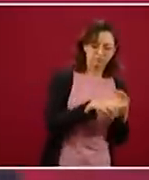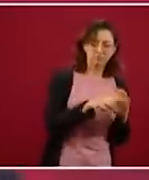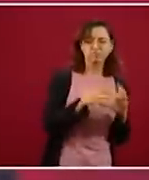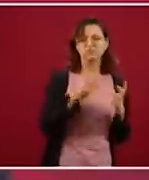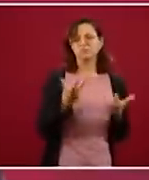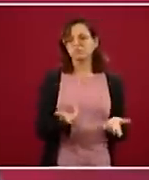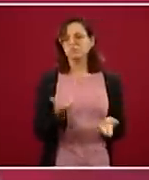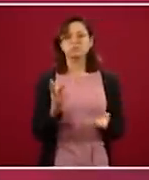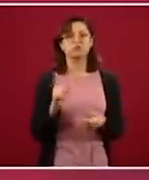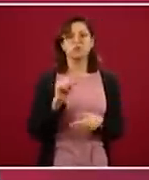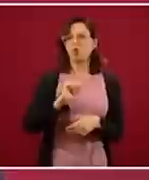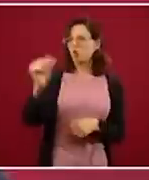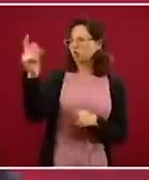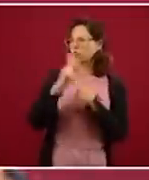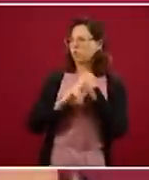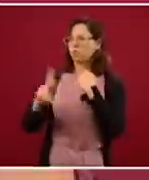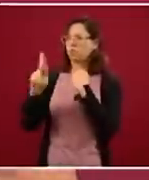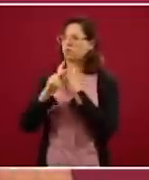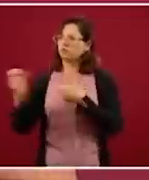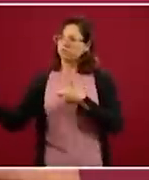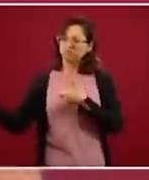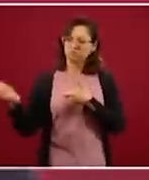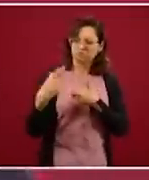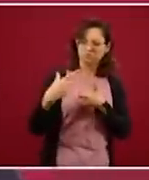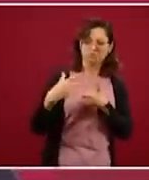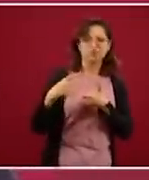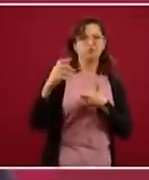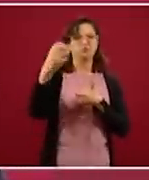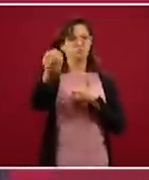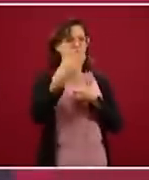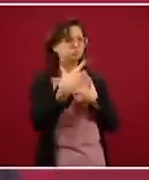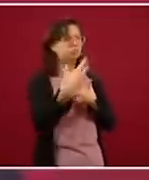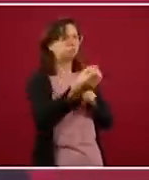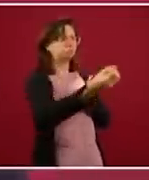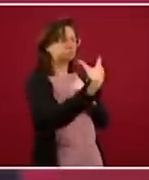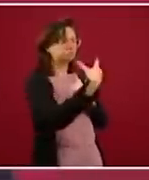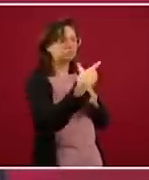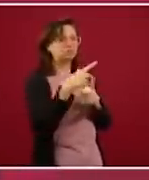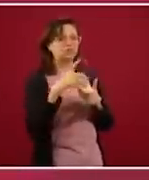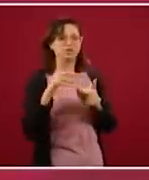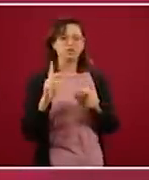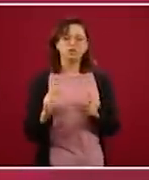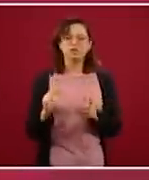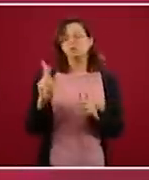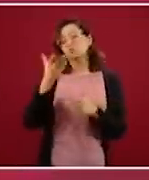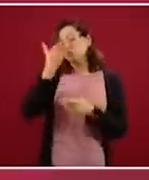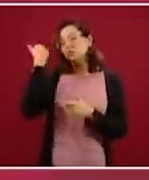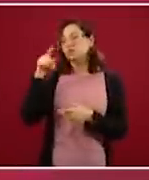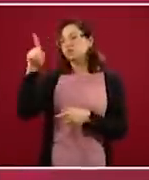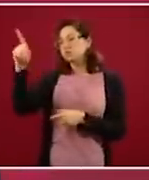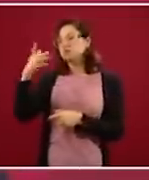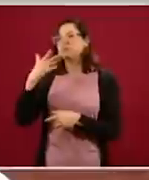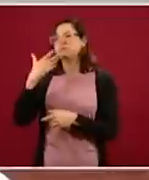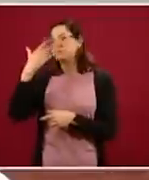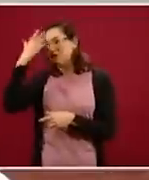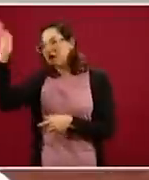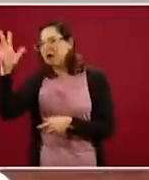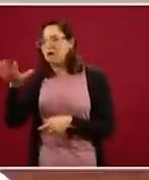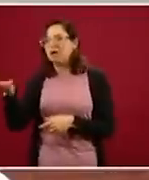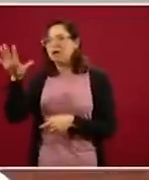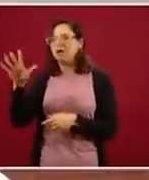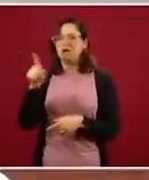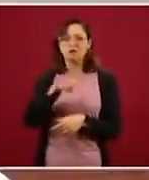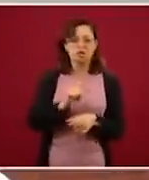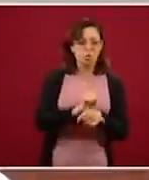Libia o de Pakistán, tiene un monto muy superior a que si la transferencia viniera, por ejemplo, de Guatemala, por poner un